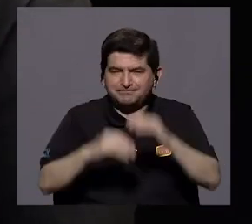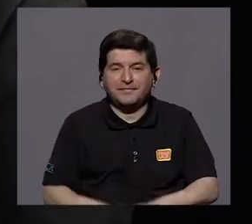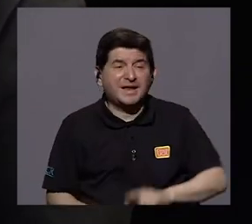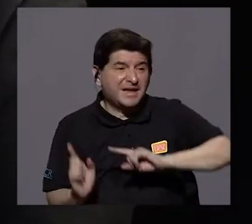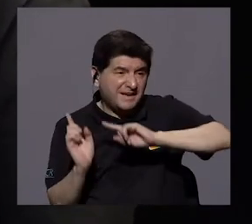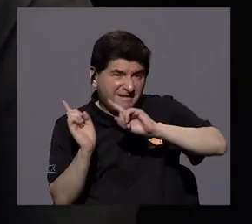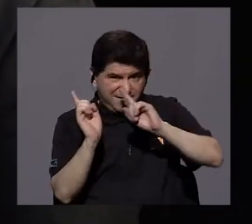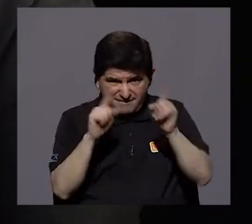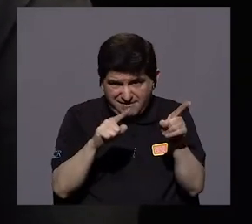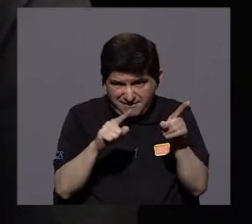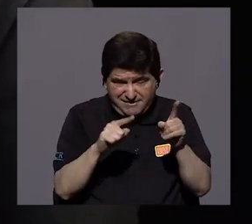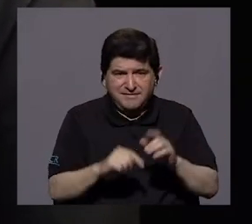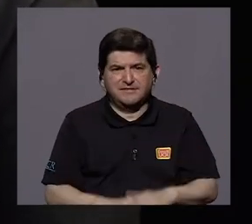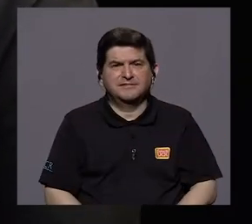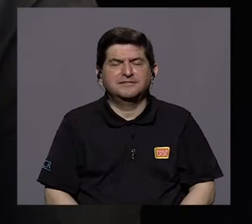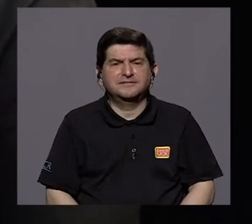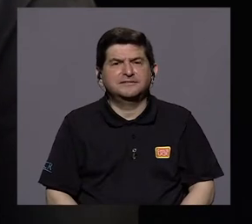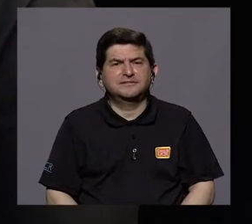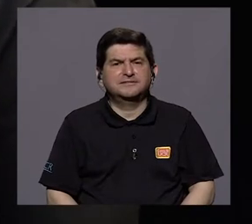para viajar